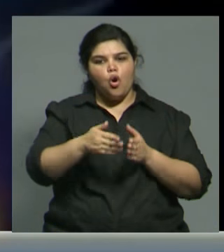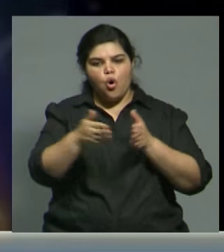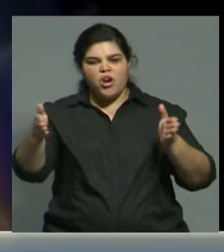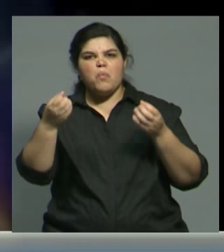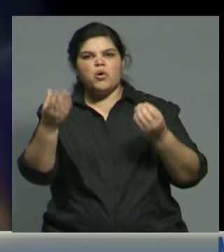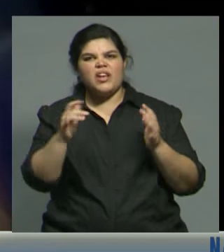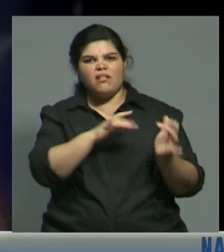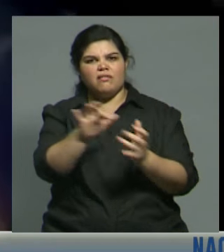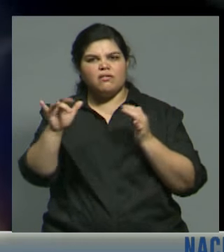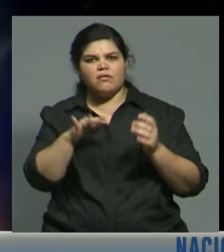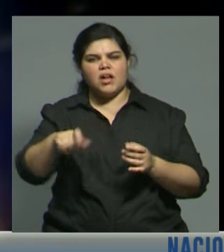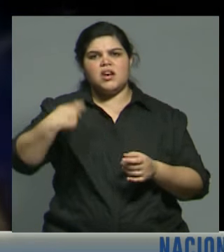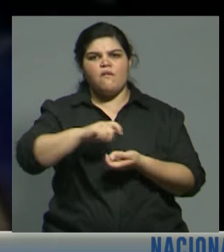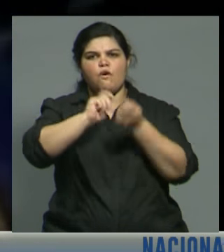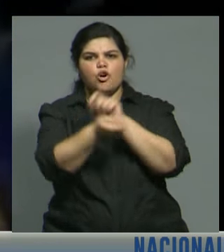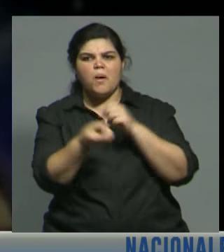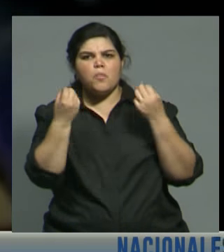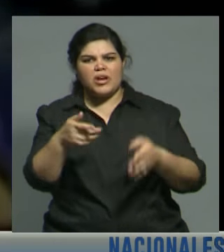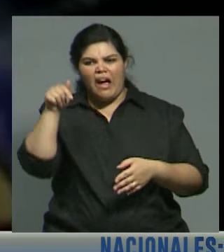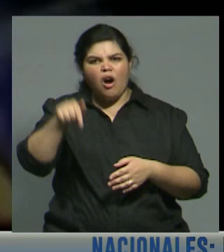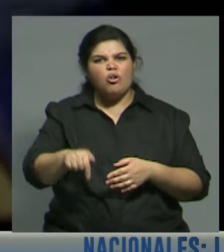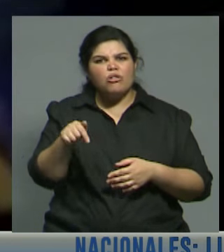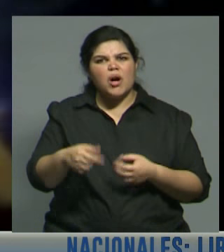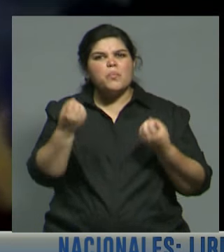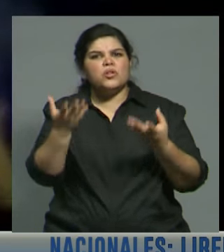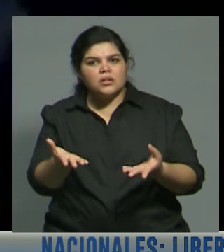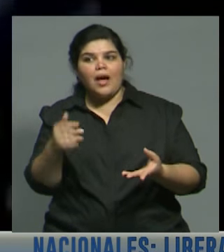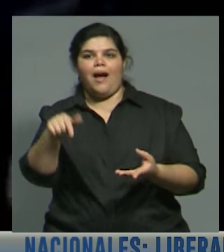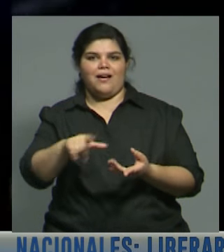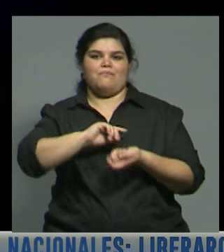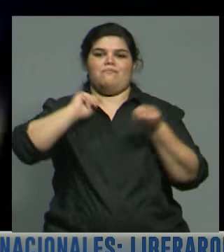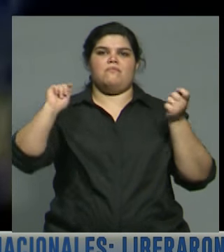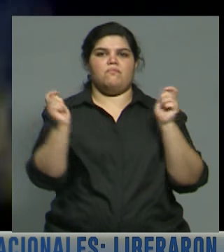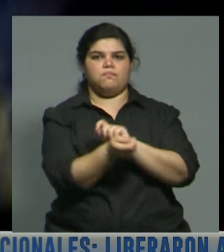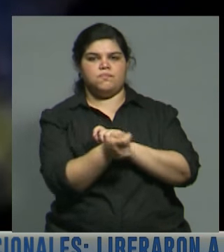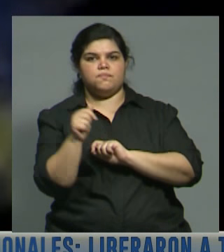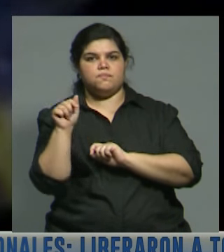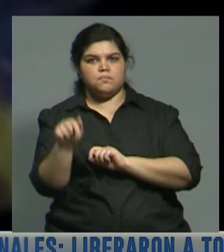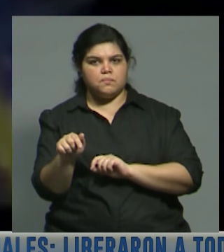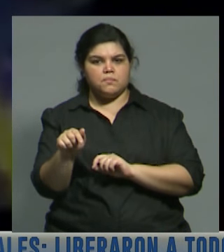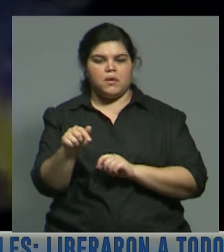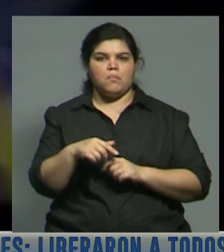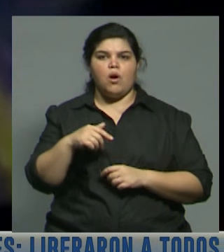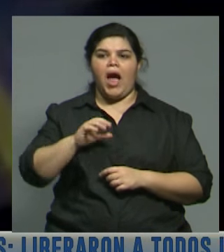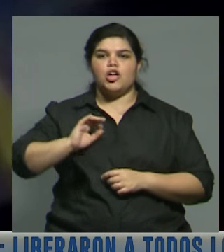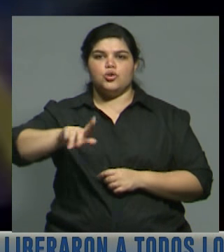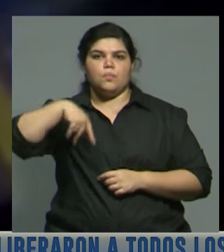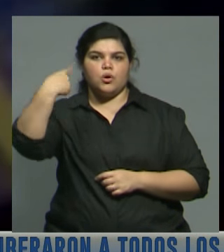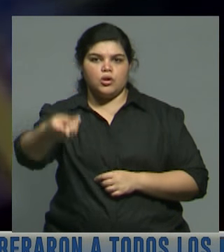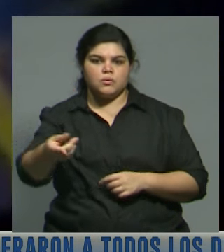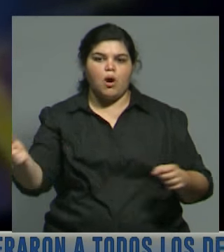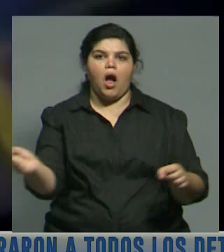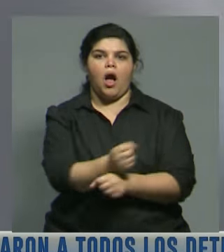supuesto que eso se explica por las necesidades de hacerlo en los tiempos que demandan los ajustes fiscales que tiene que hacer de cara al próximo año y tener que